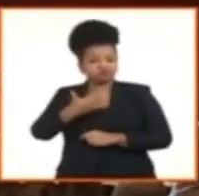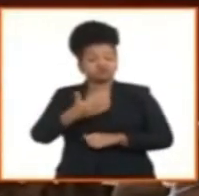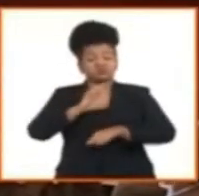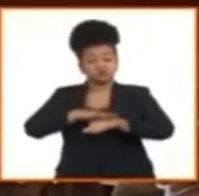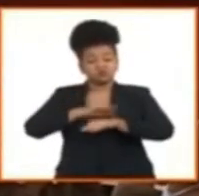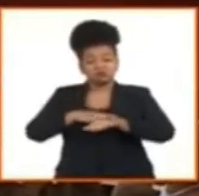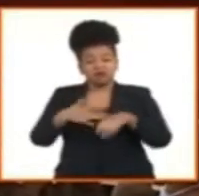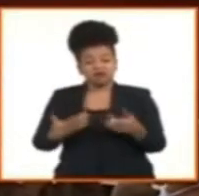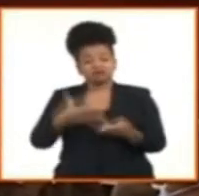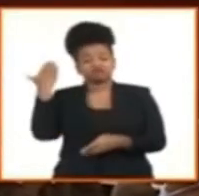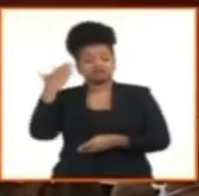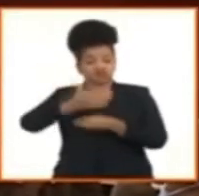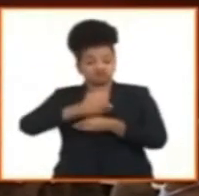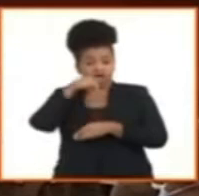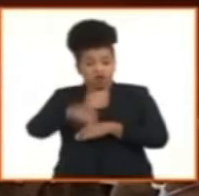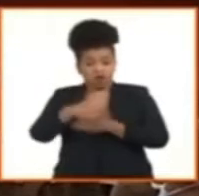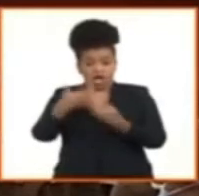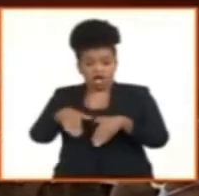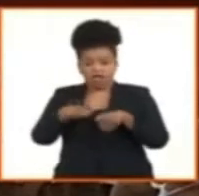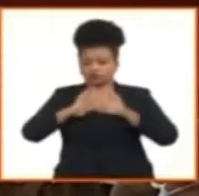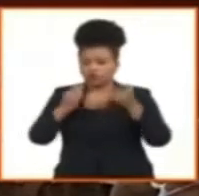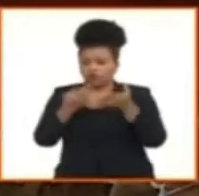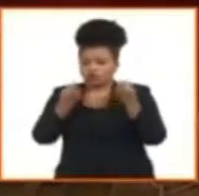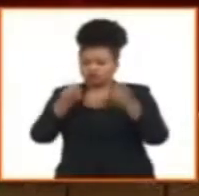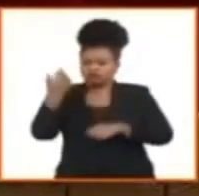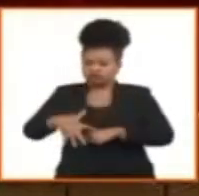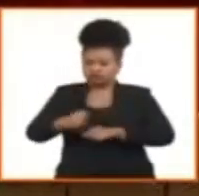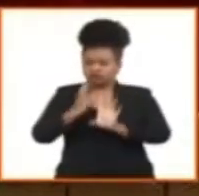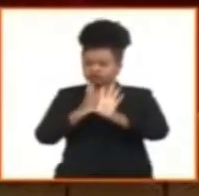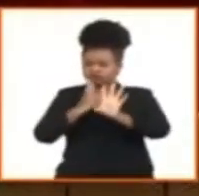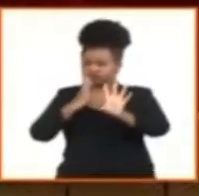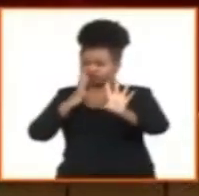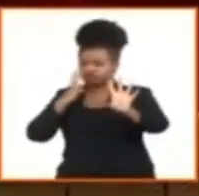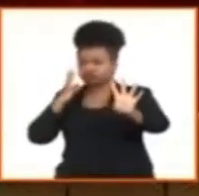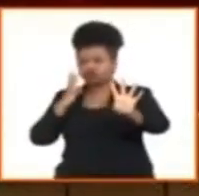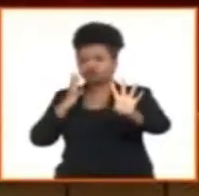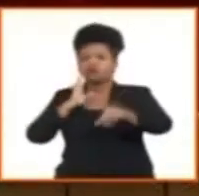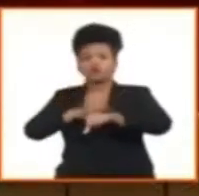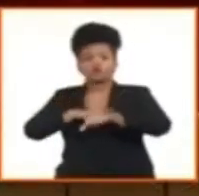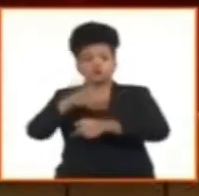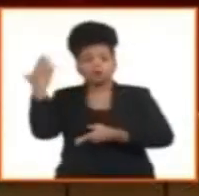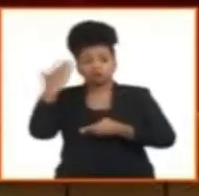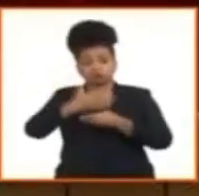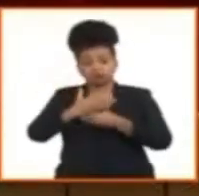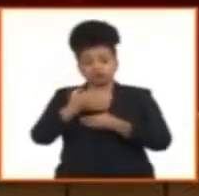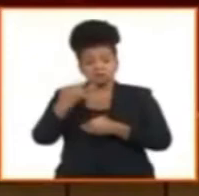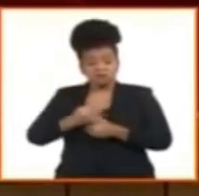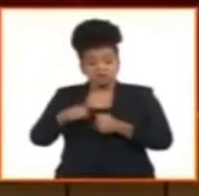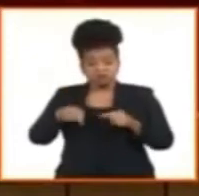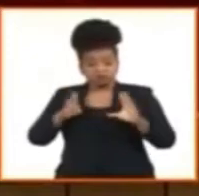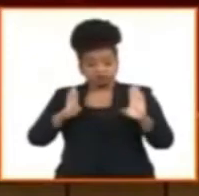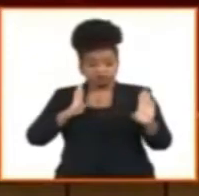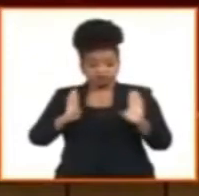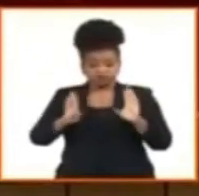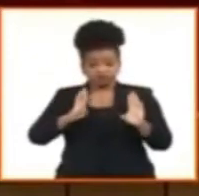inflación, altos precios, interminables colas. Y se generaron, en medio de todo este contexto,